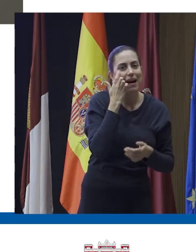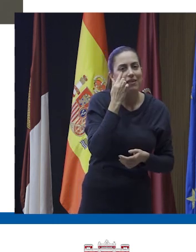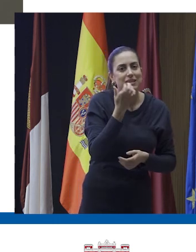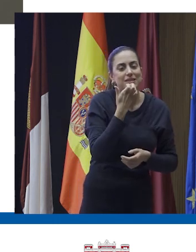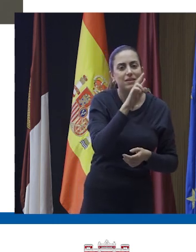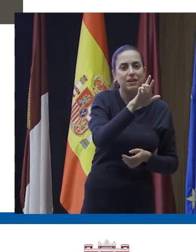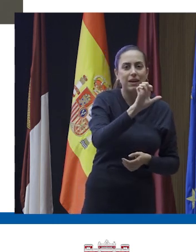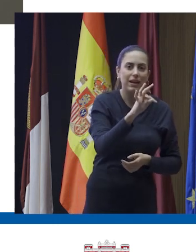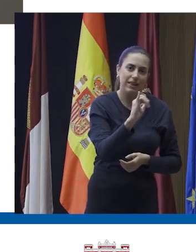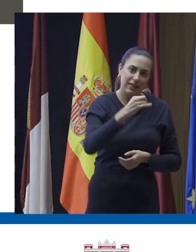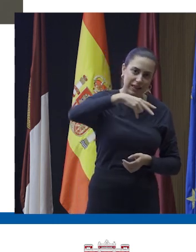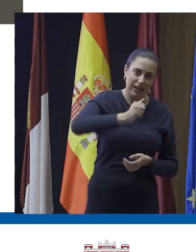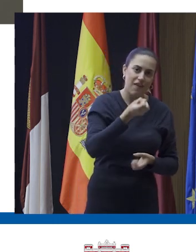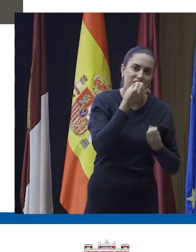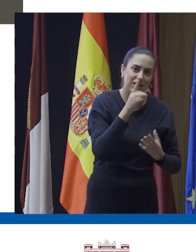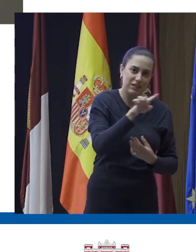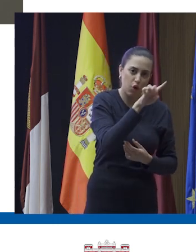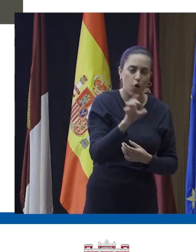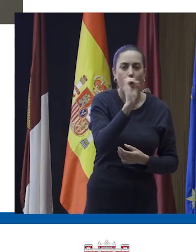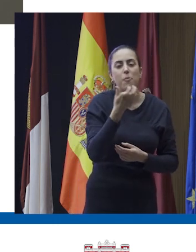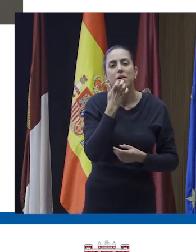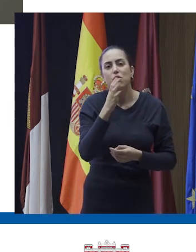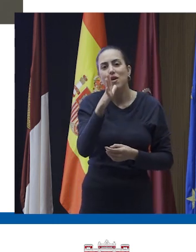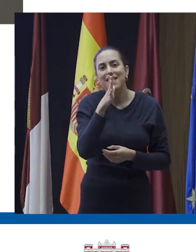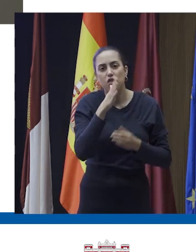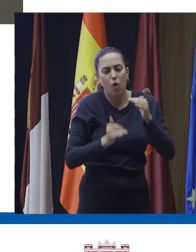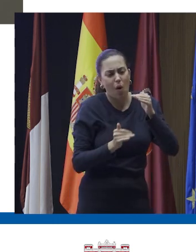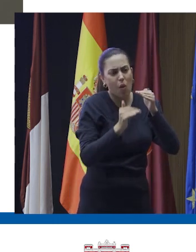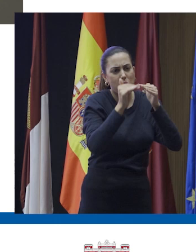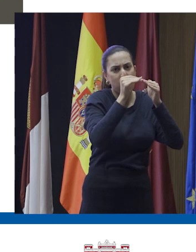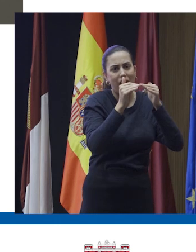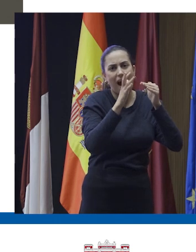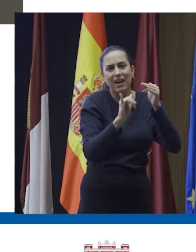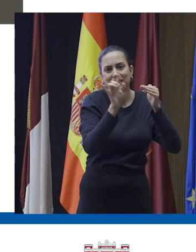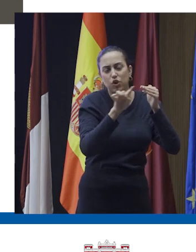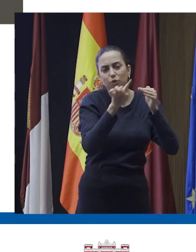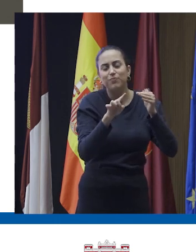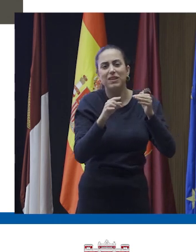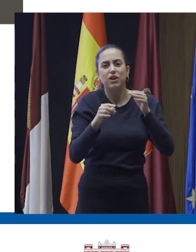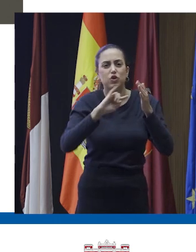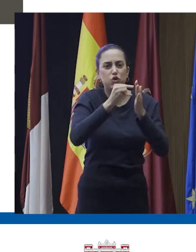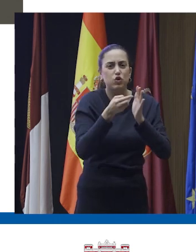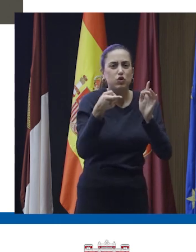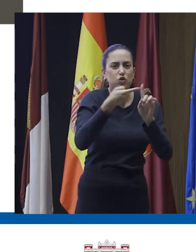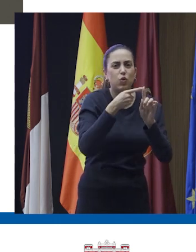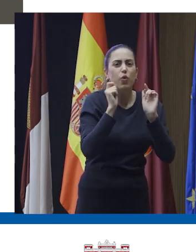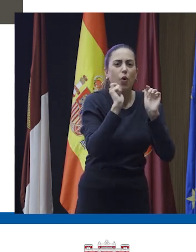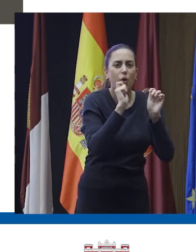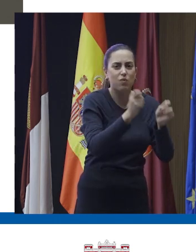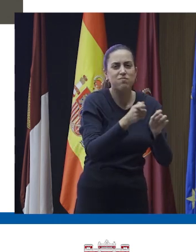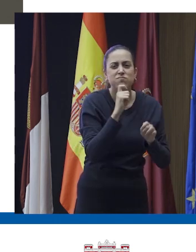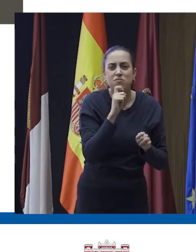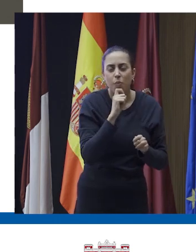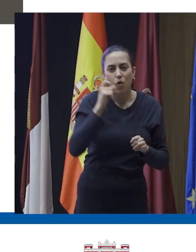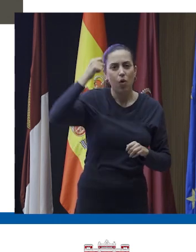líquido, pues ya vemos que tiene un poquito de edema macular, que se suele tratar con antiinflamatorios, ¿vale? Con unos antiinflamatorios no esteroideos